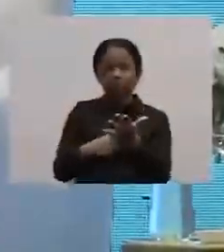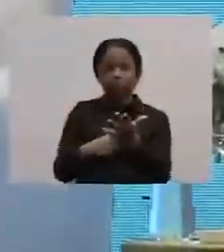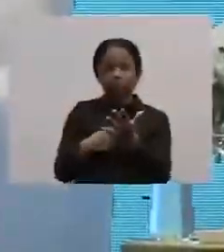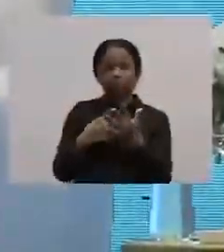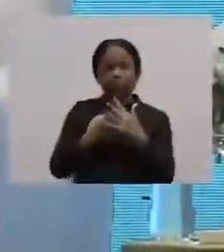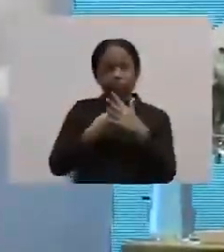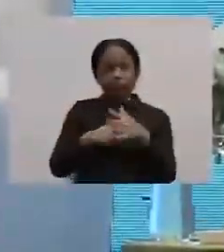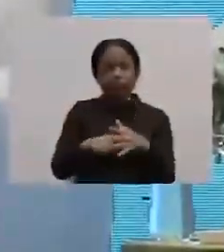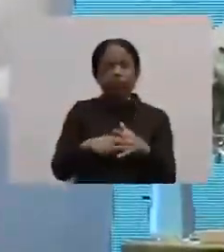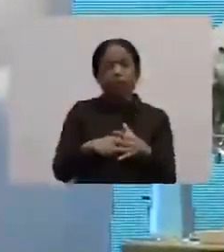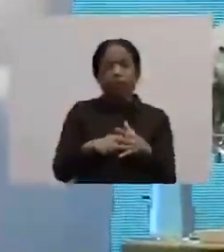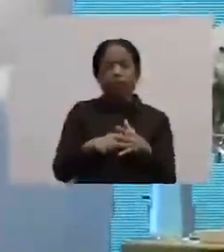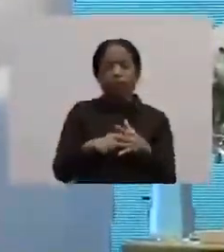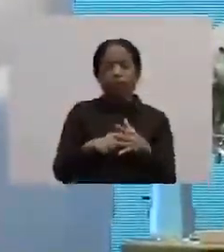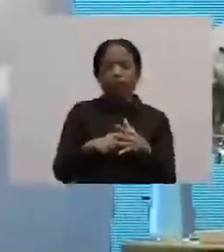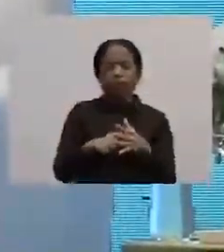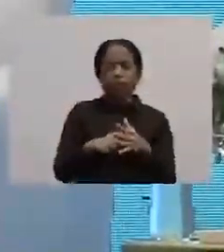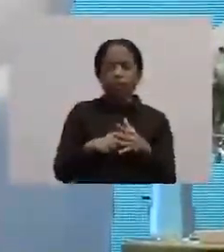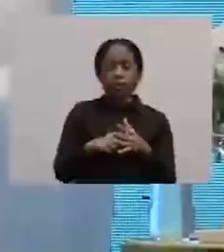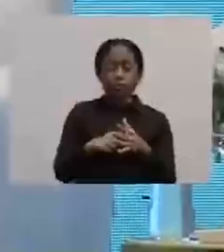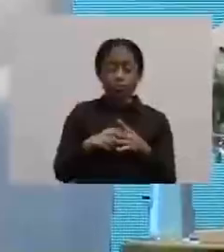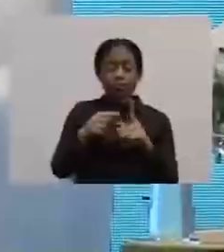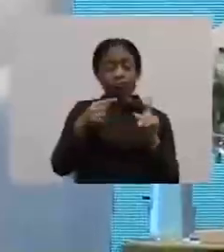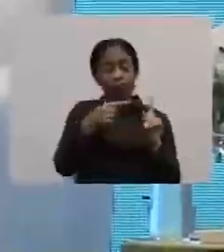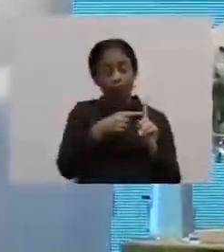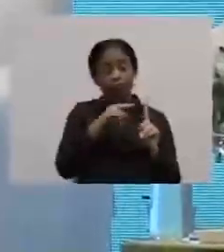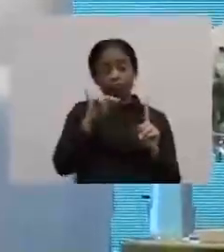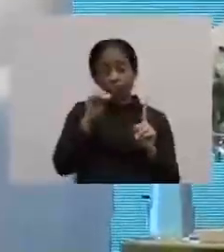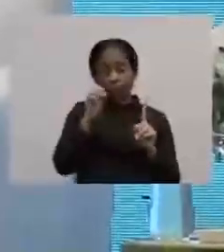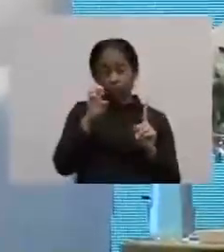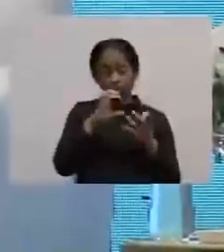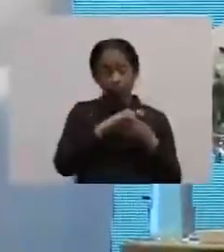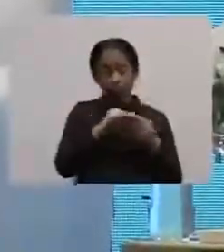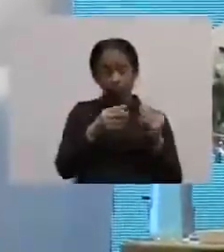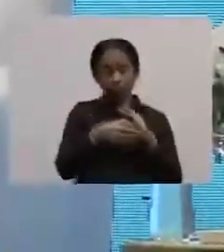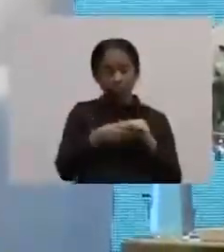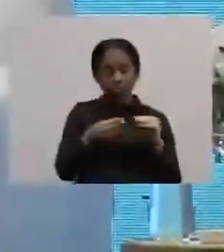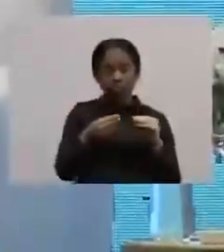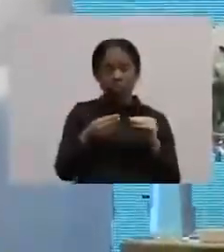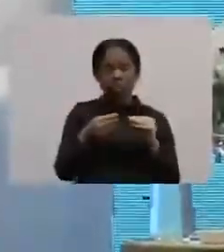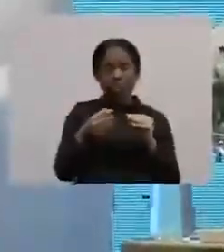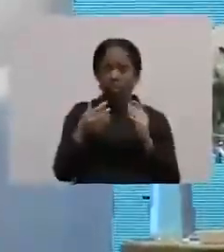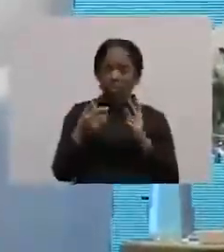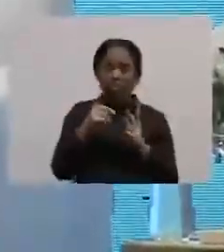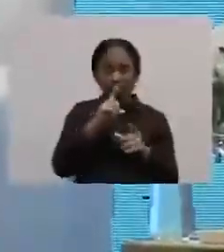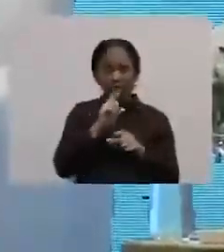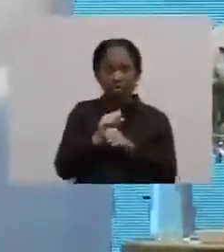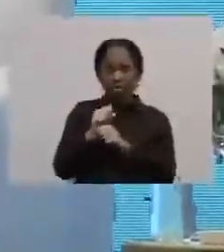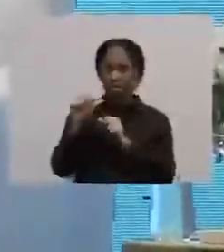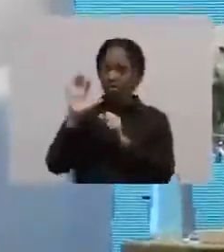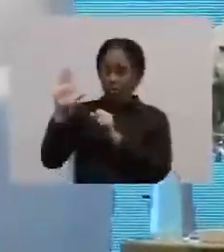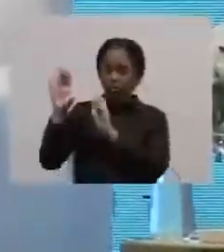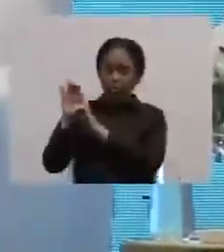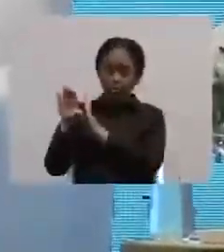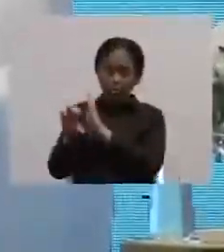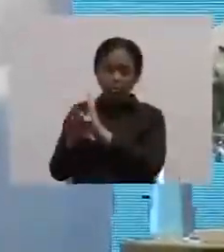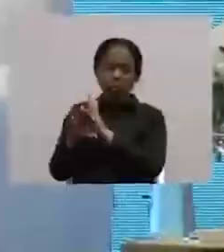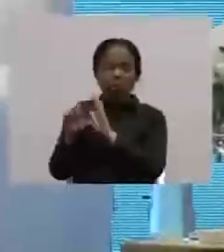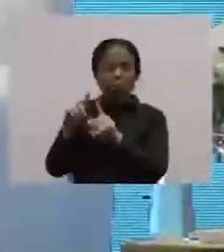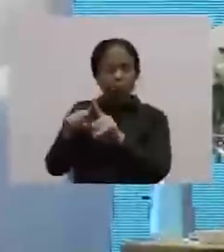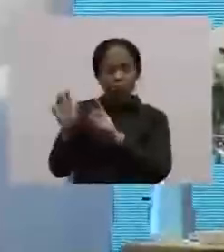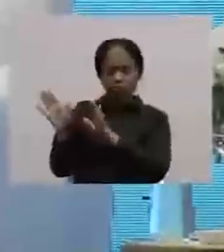inicio. Y bien, como ha dicho José, ese fue un tema que se solucionó en el orden constitucional, pero debo decir en términos